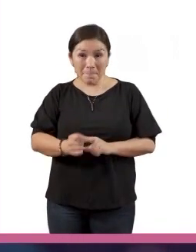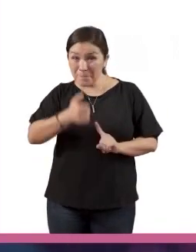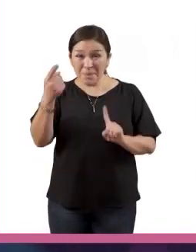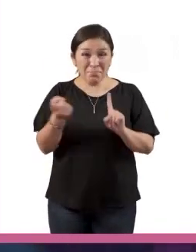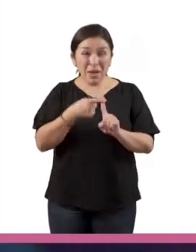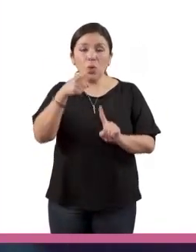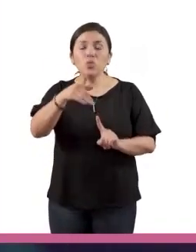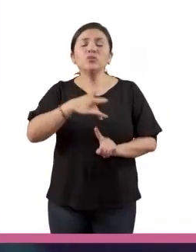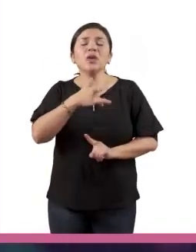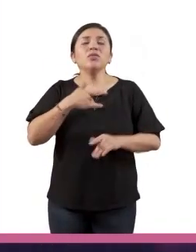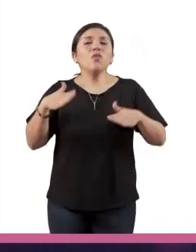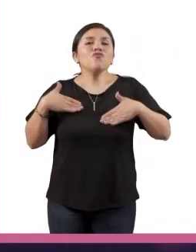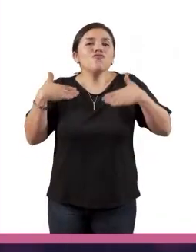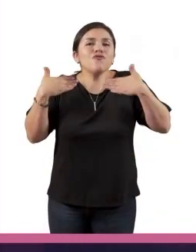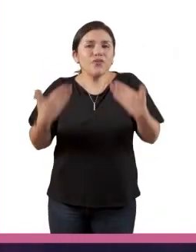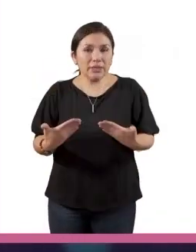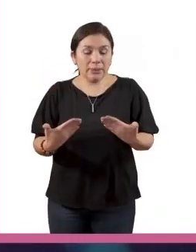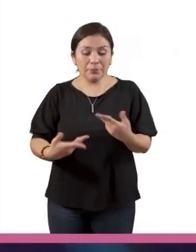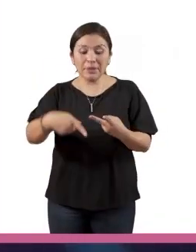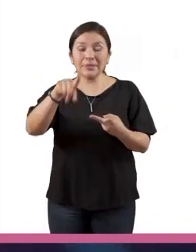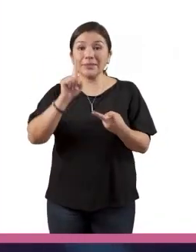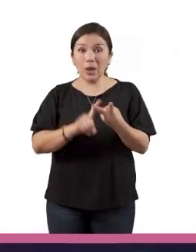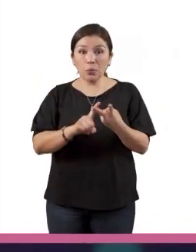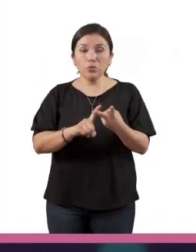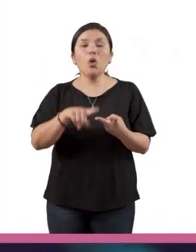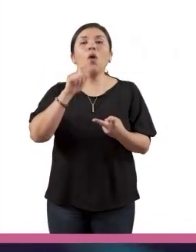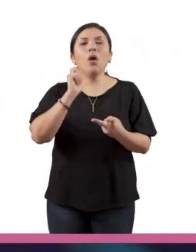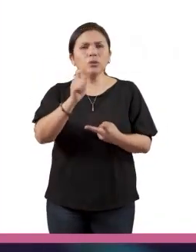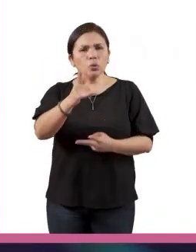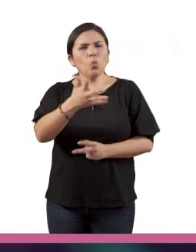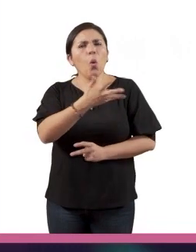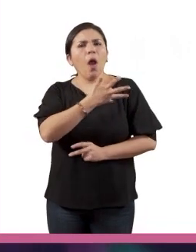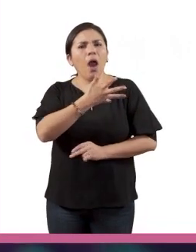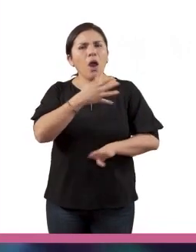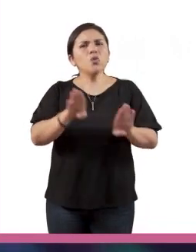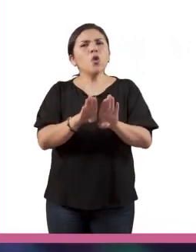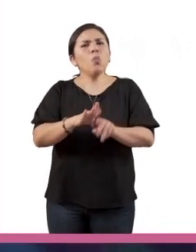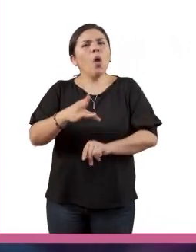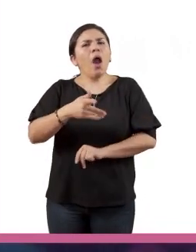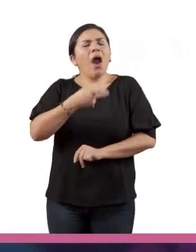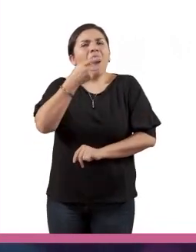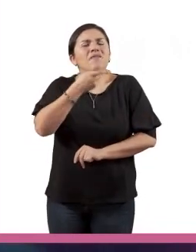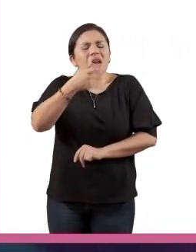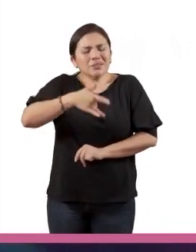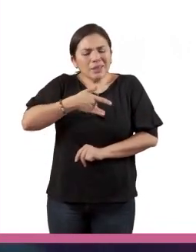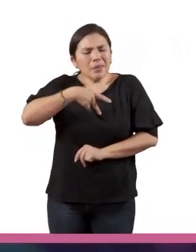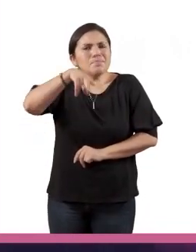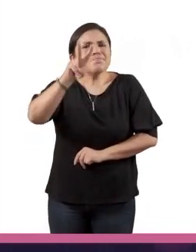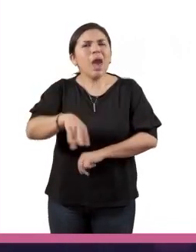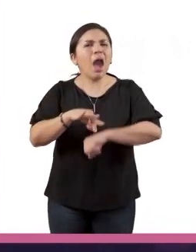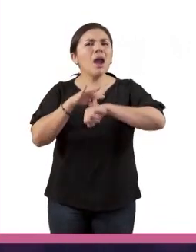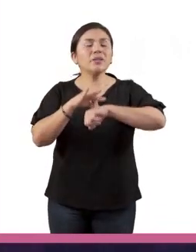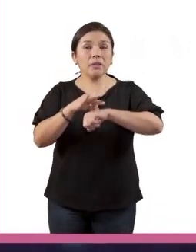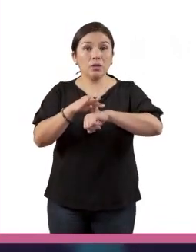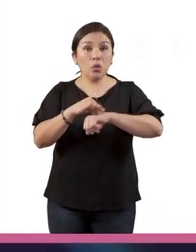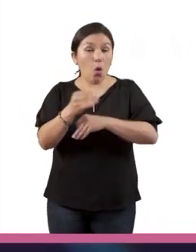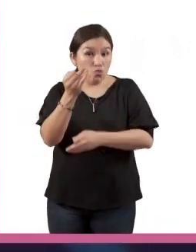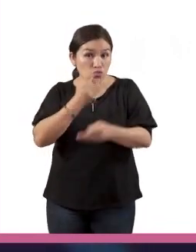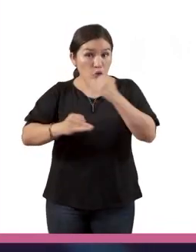expresión. Entonces, lo primero es tener confianza. Lo segundo es que hay que tener también un poco de